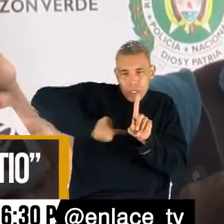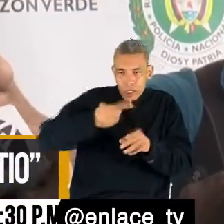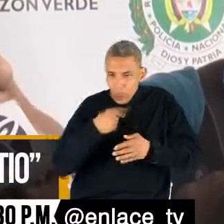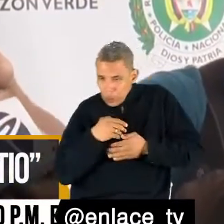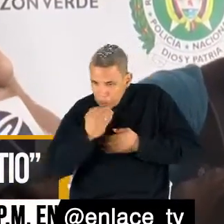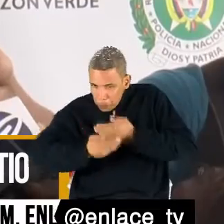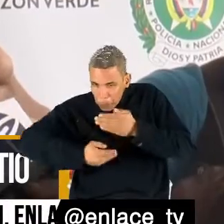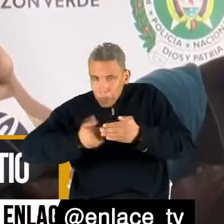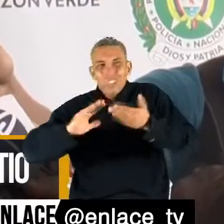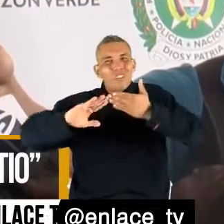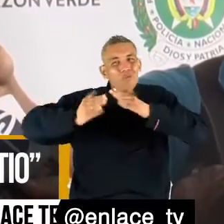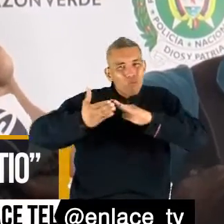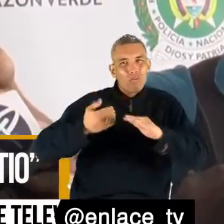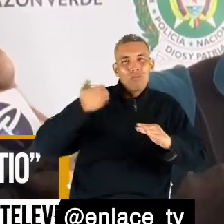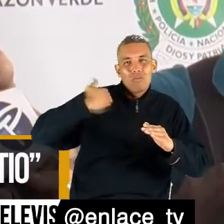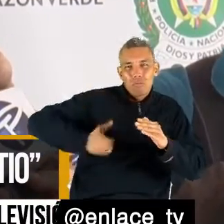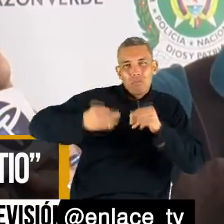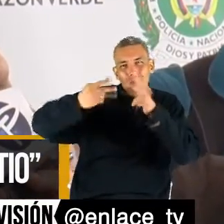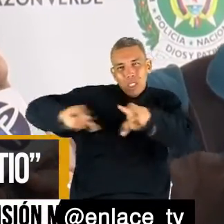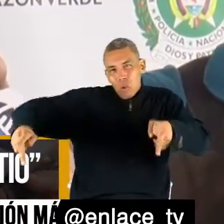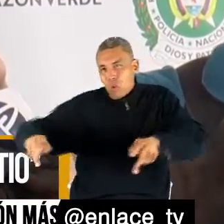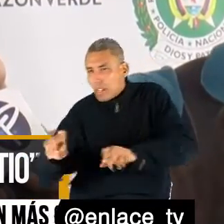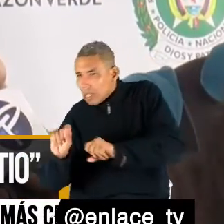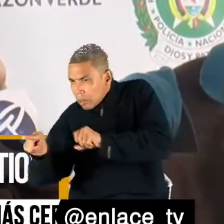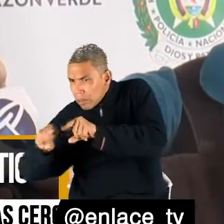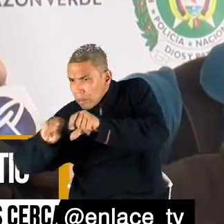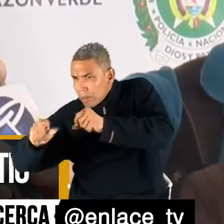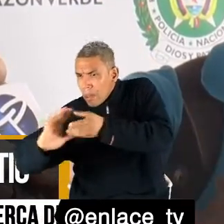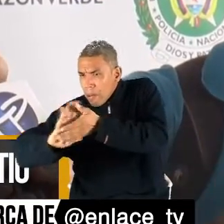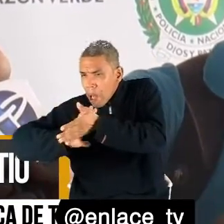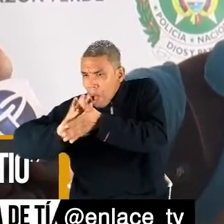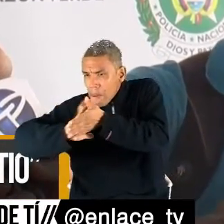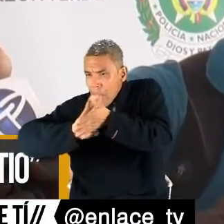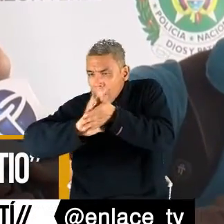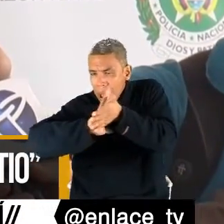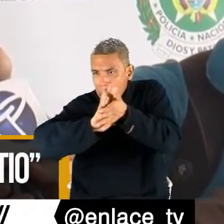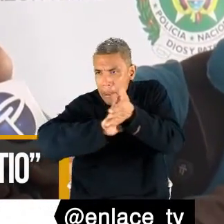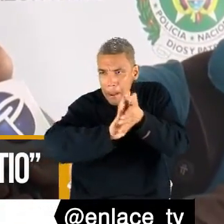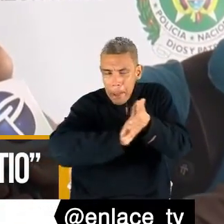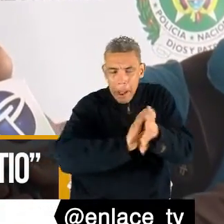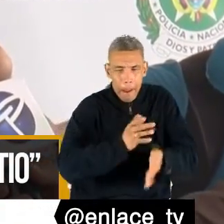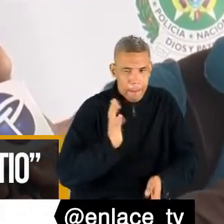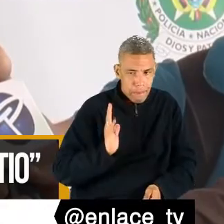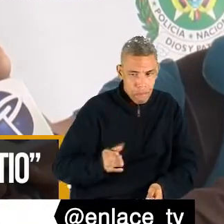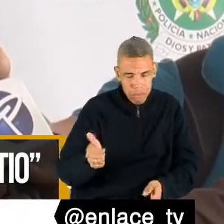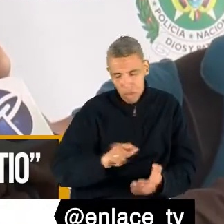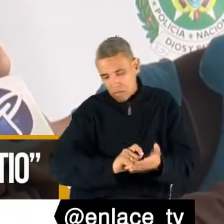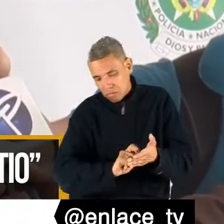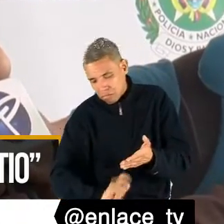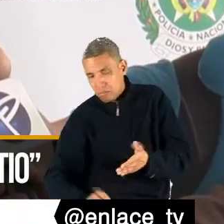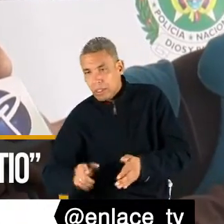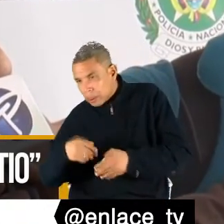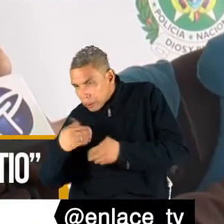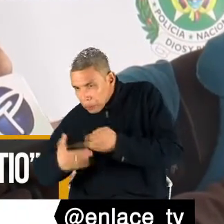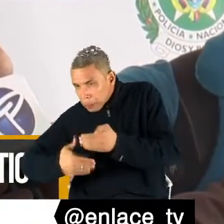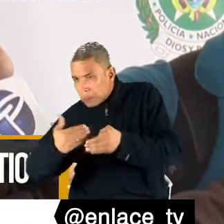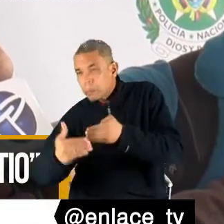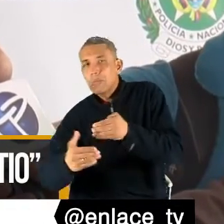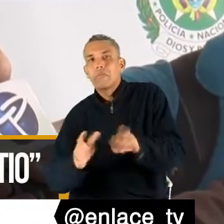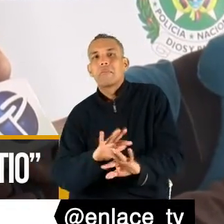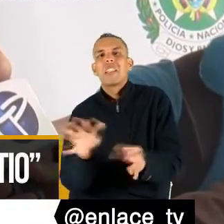la ciudadanía, la cual al final logramos capturar a 7 sujetos que